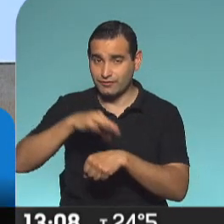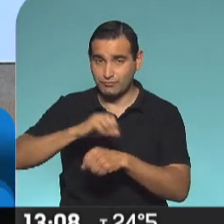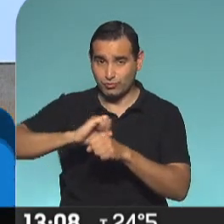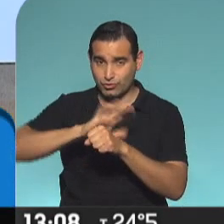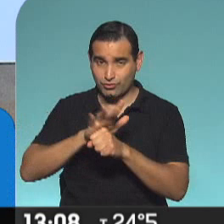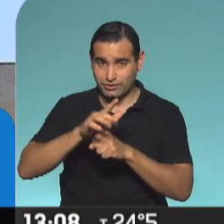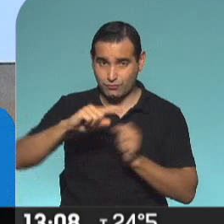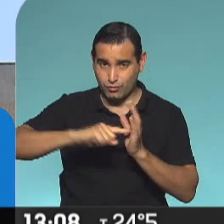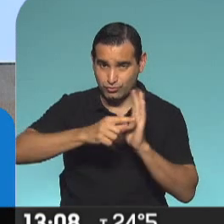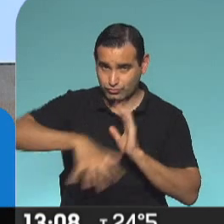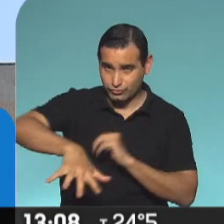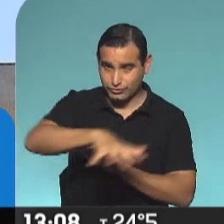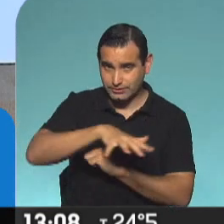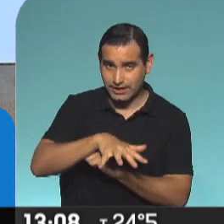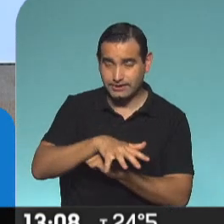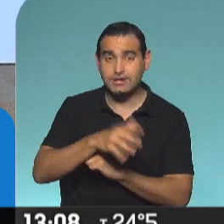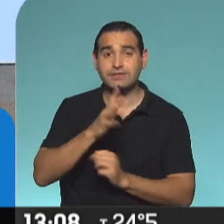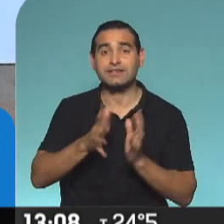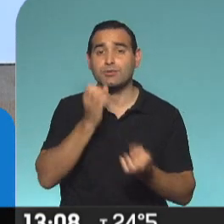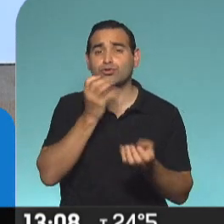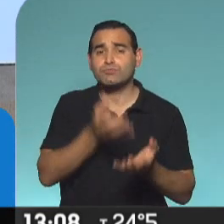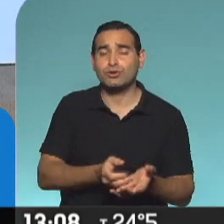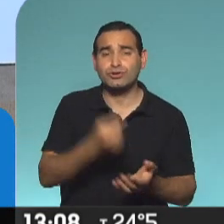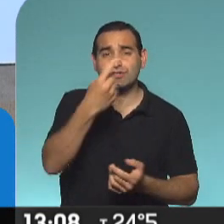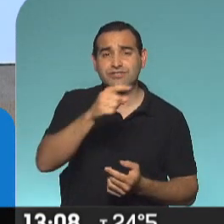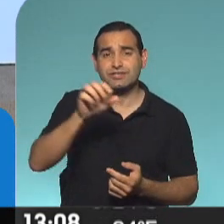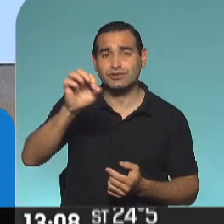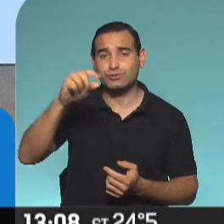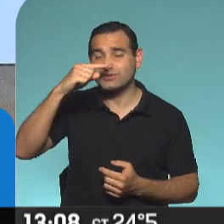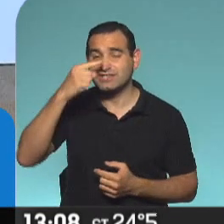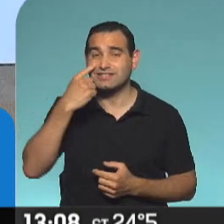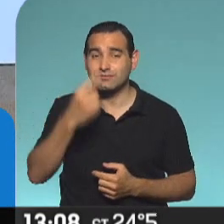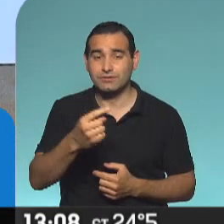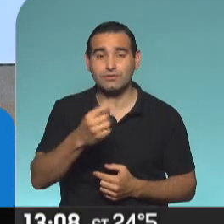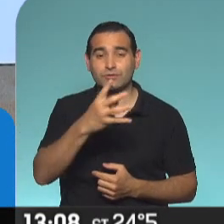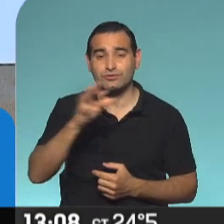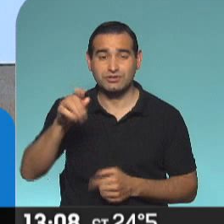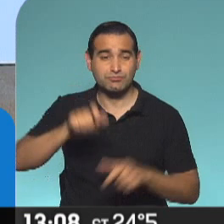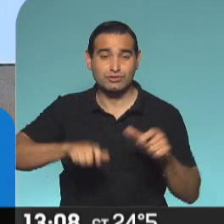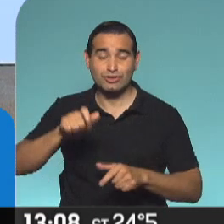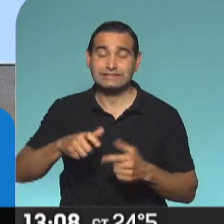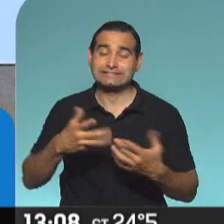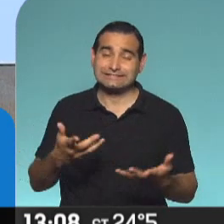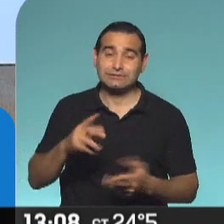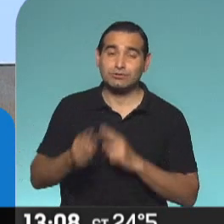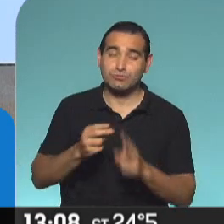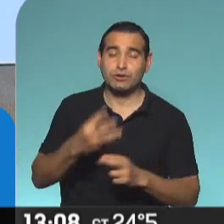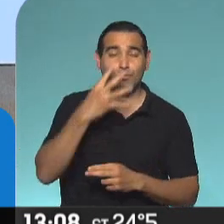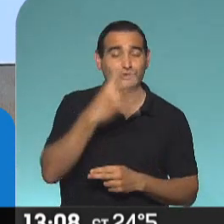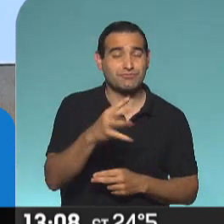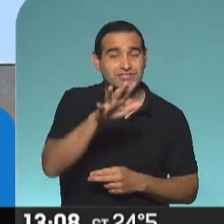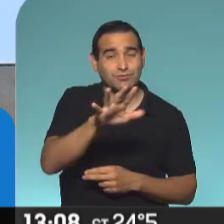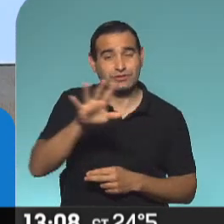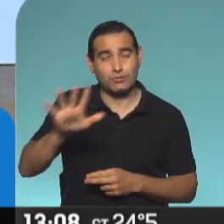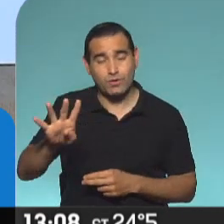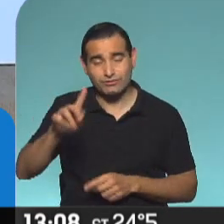ciudad se han recuperado 107 mil 342 personas lamentablemente han fallecido 4 mil 54